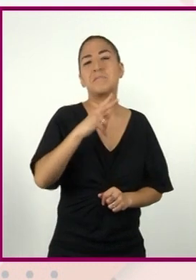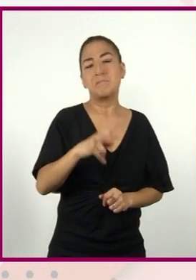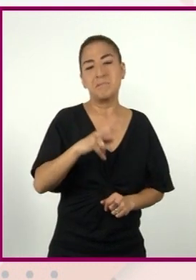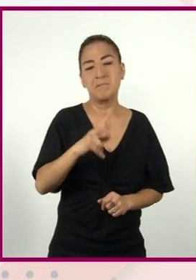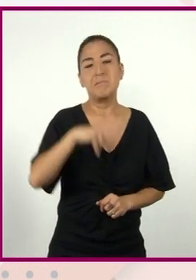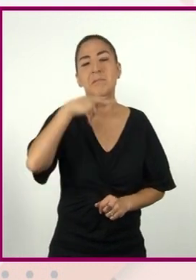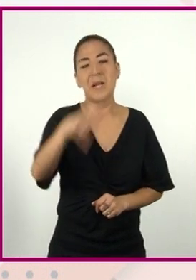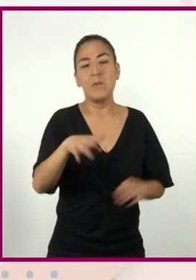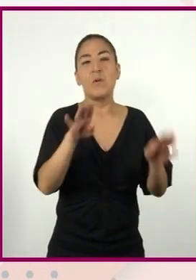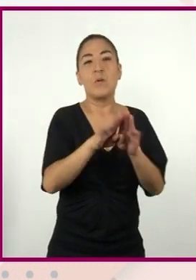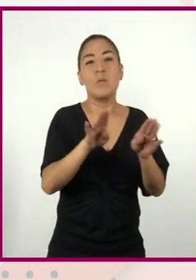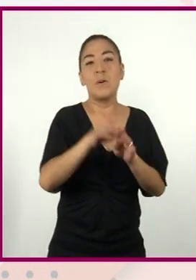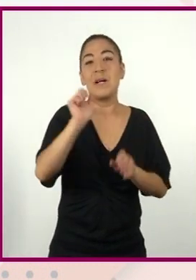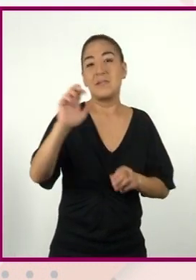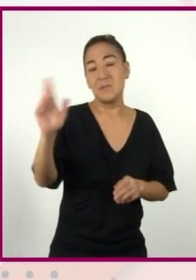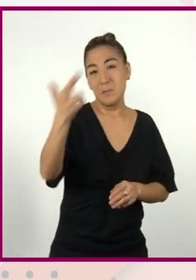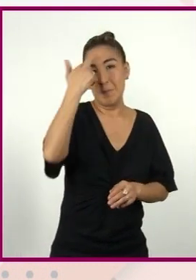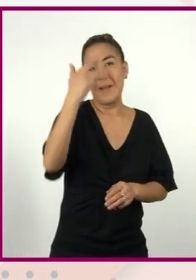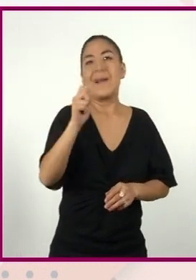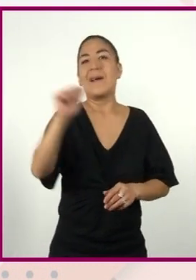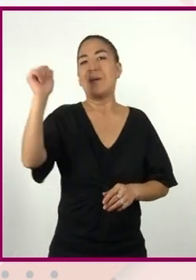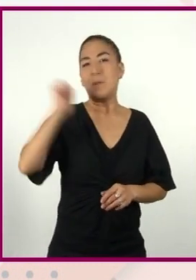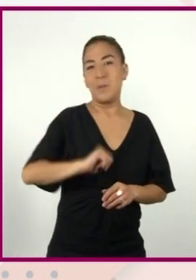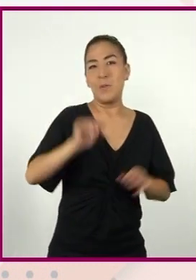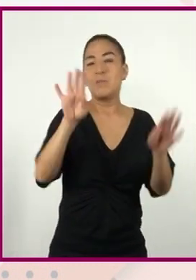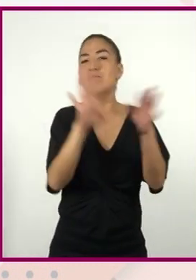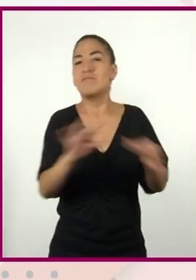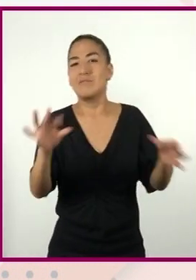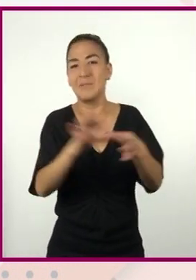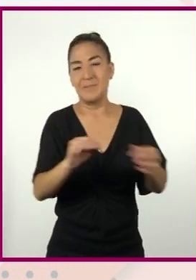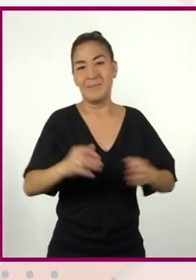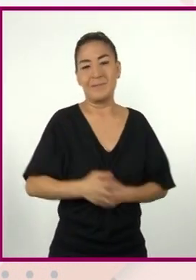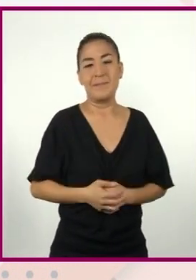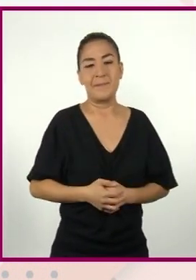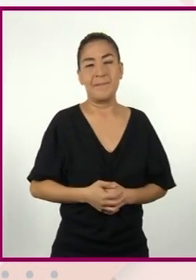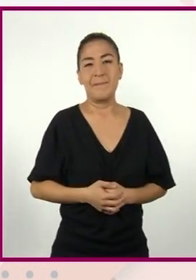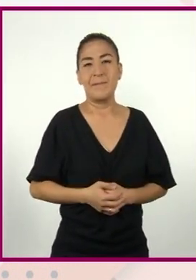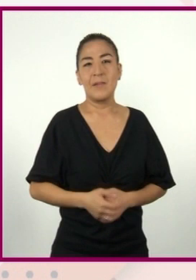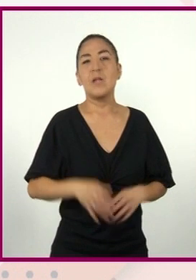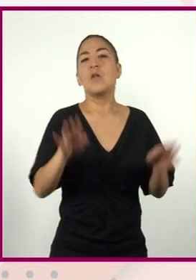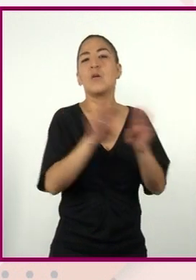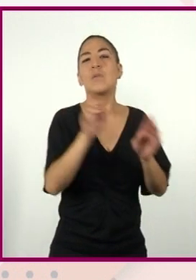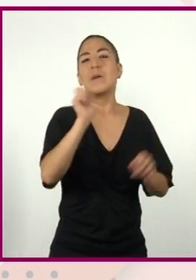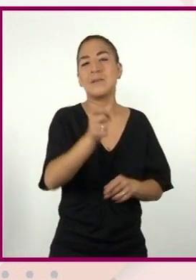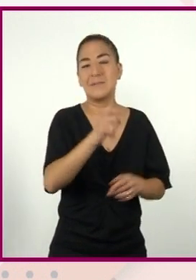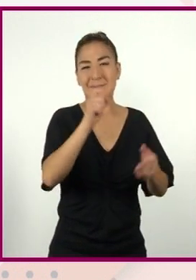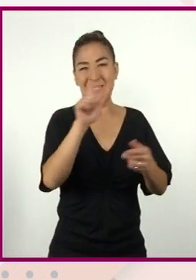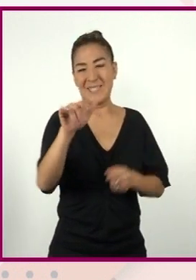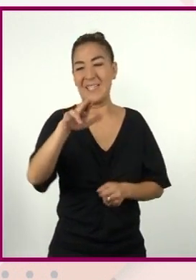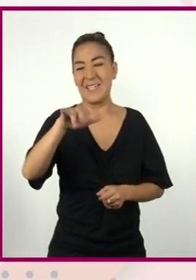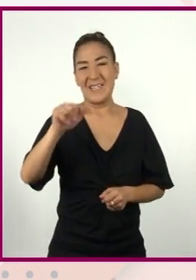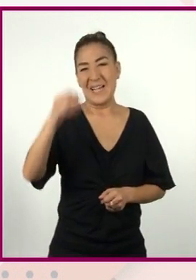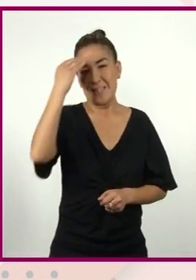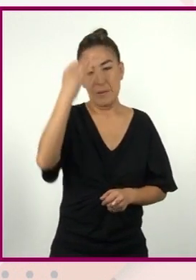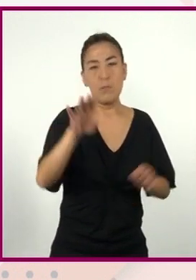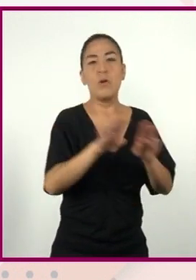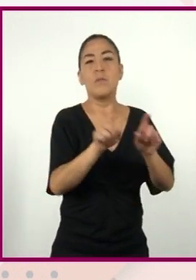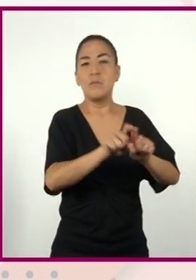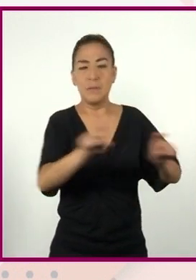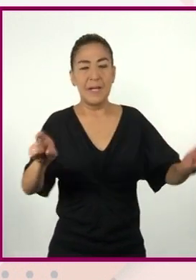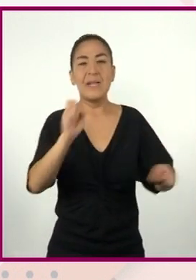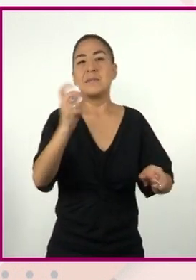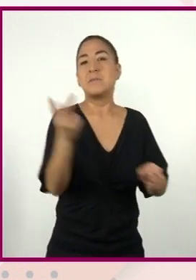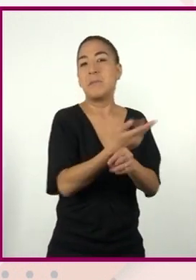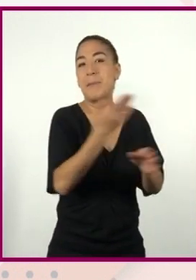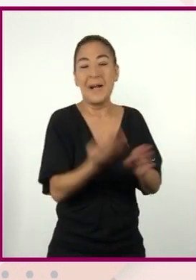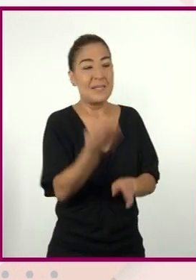punto anterior al momento del discurso. En una línea del tiempo podemos observar el pasado como